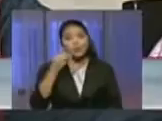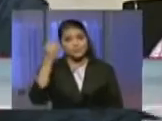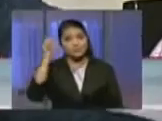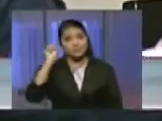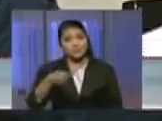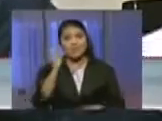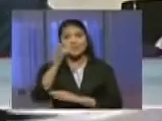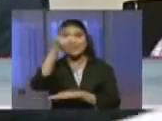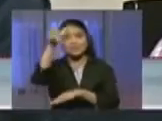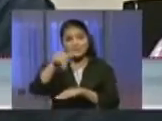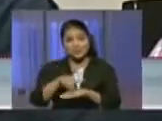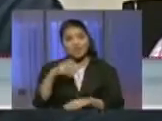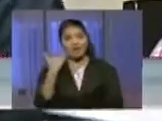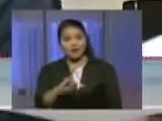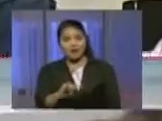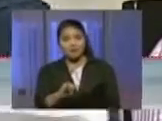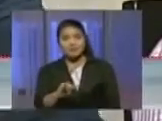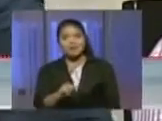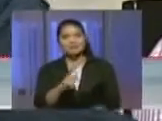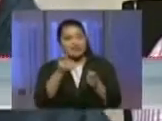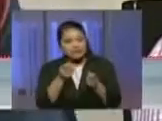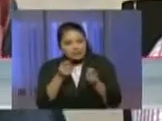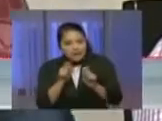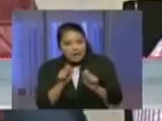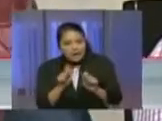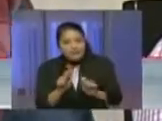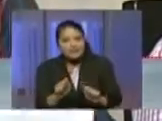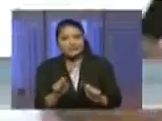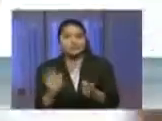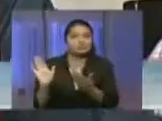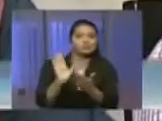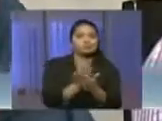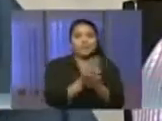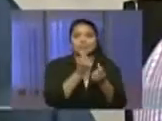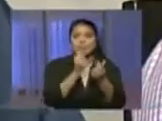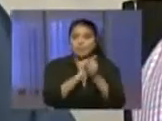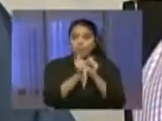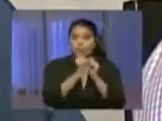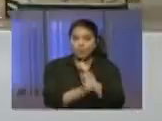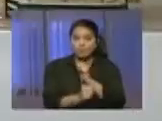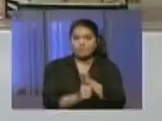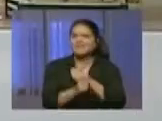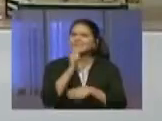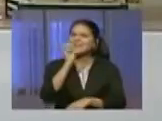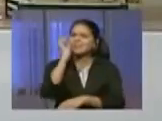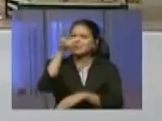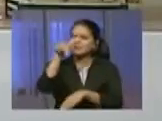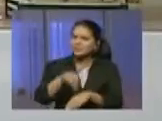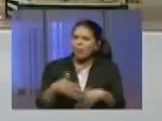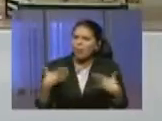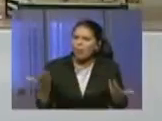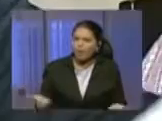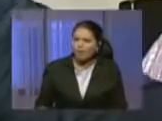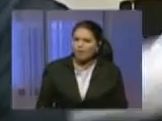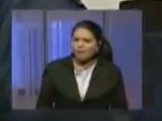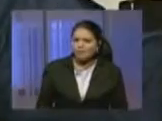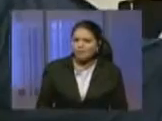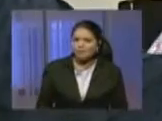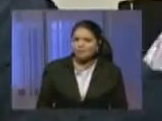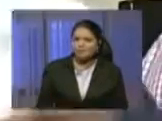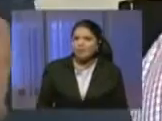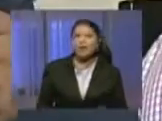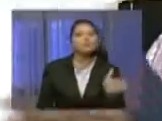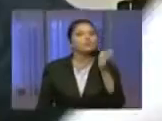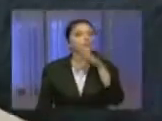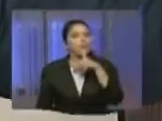nacional presidente están intentando quitarnos el fondo del deporte que fue criticado as nacional bueno la que no existe que está